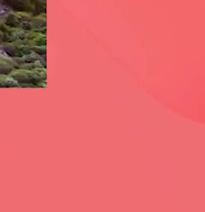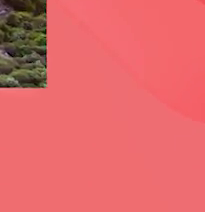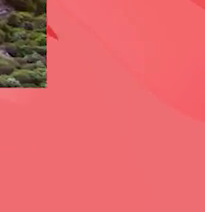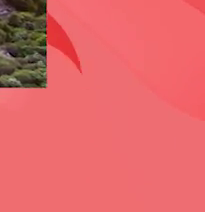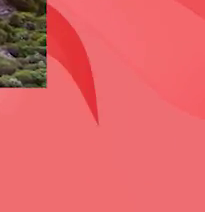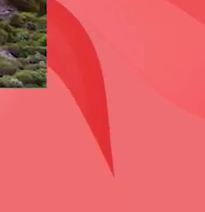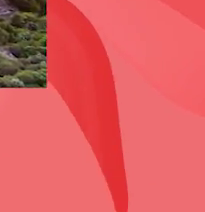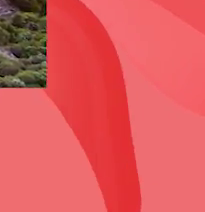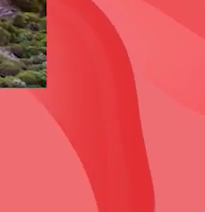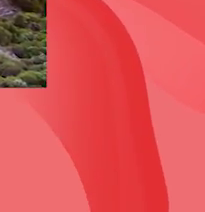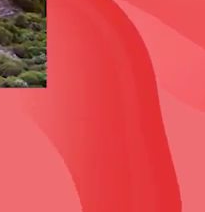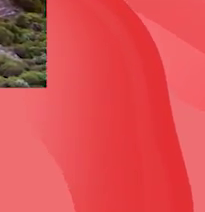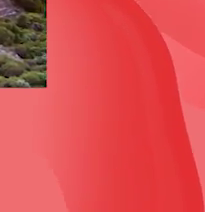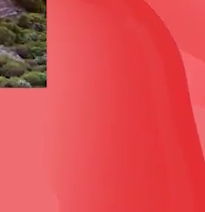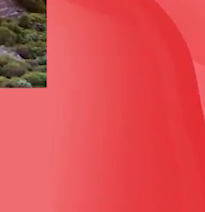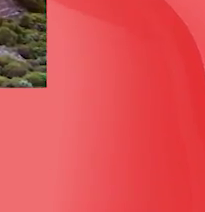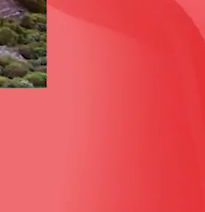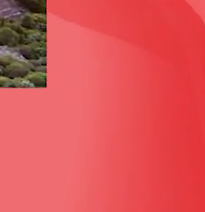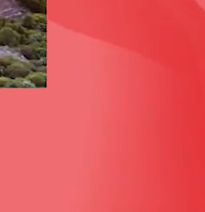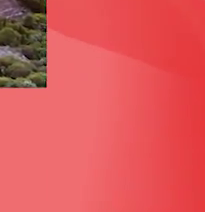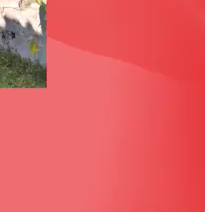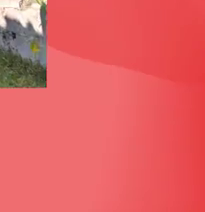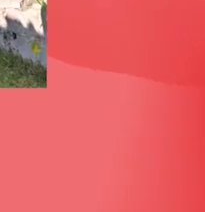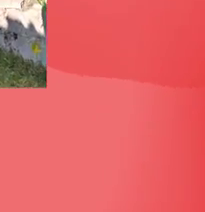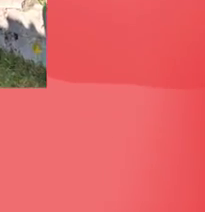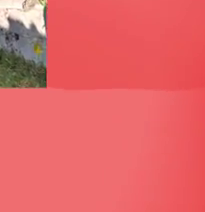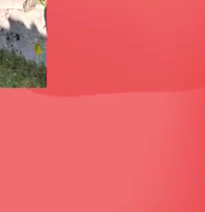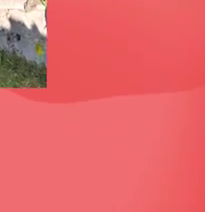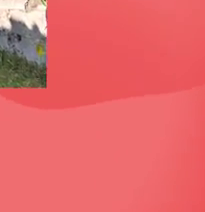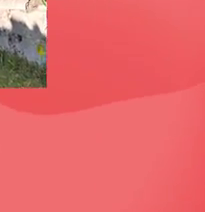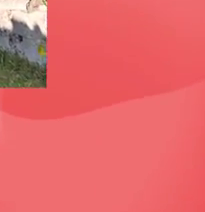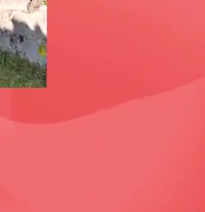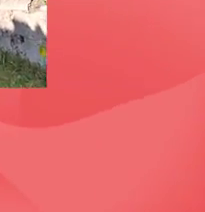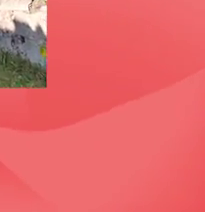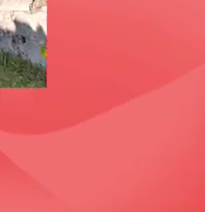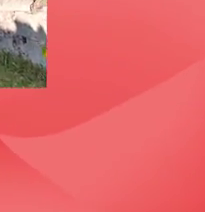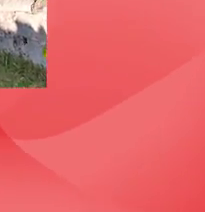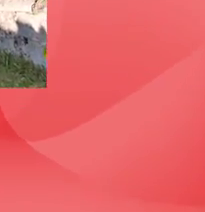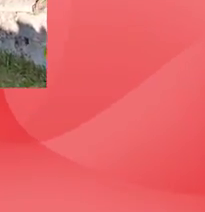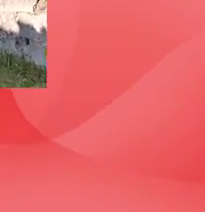el que lo quiera saborear.